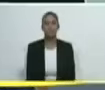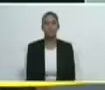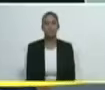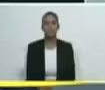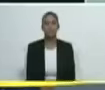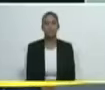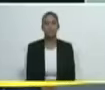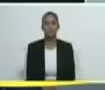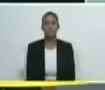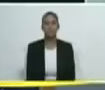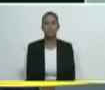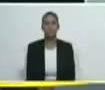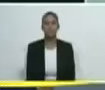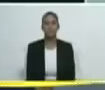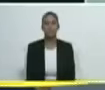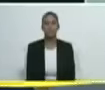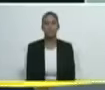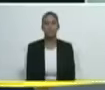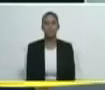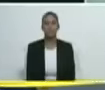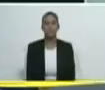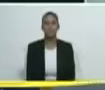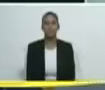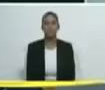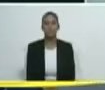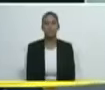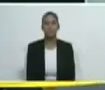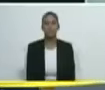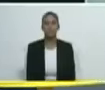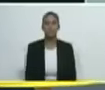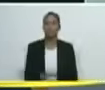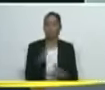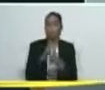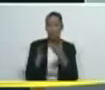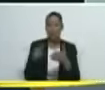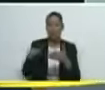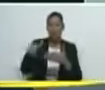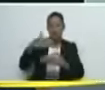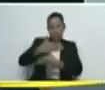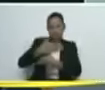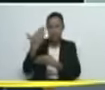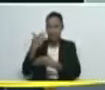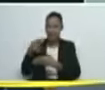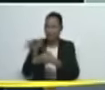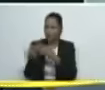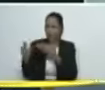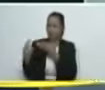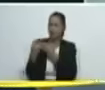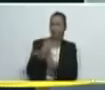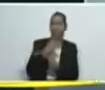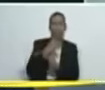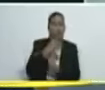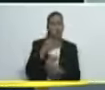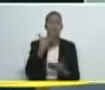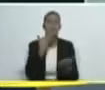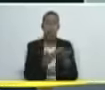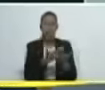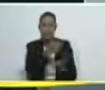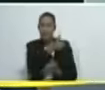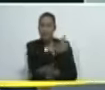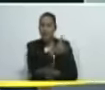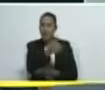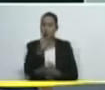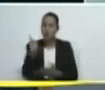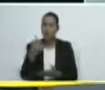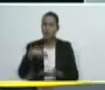Para romper con el estigma de la traición, les doy las gracias por su perseverancia y nobleza, hermanos